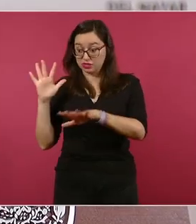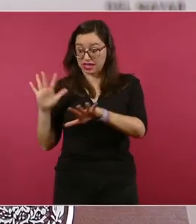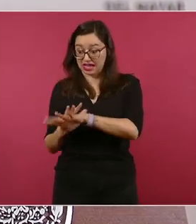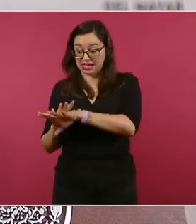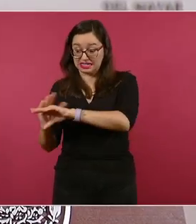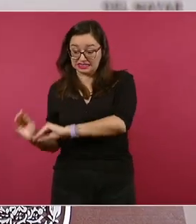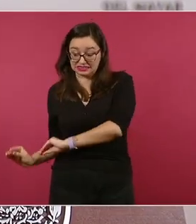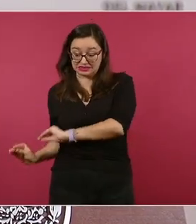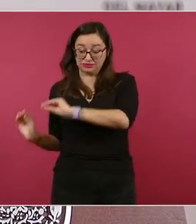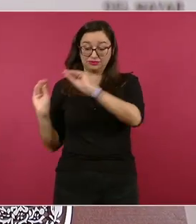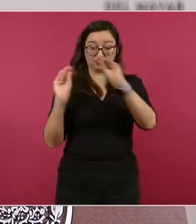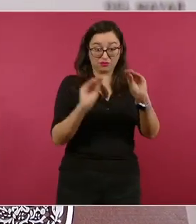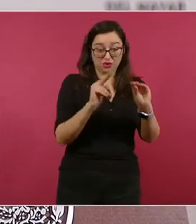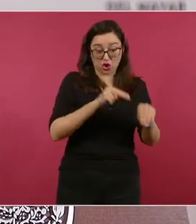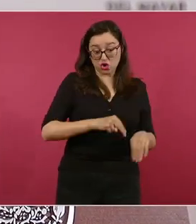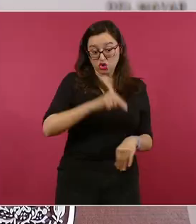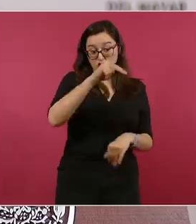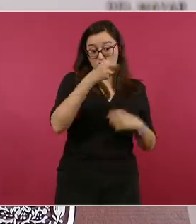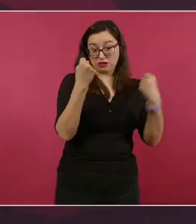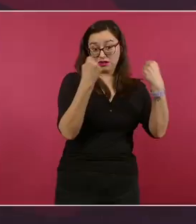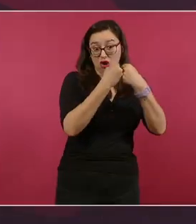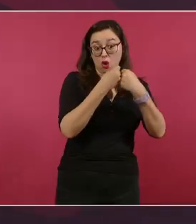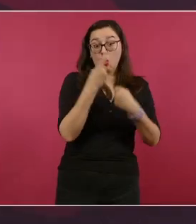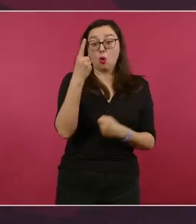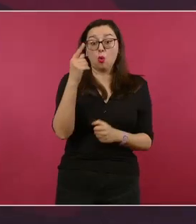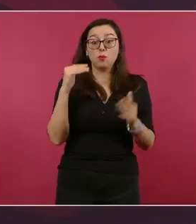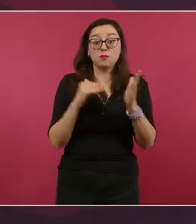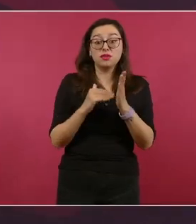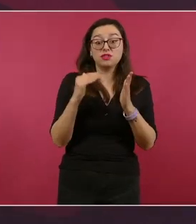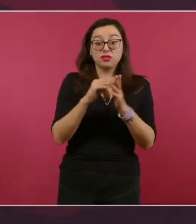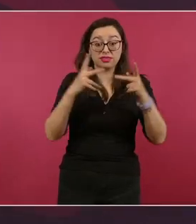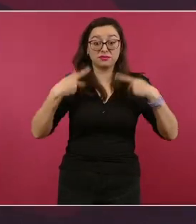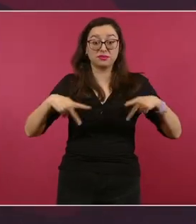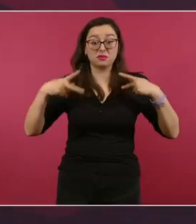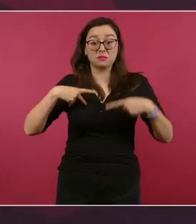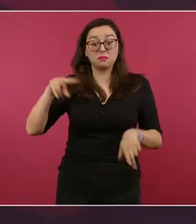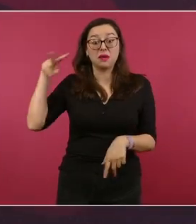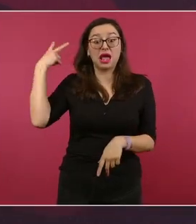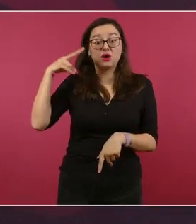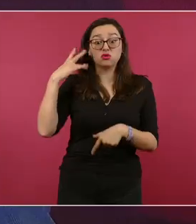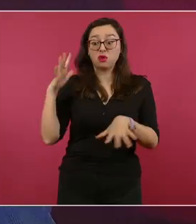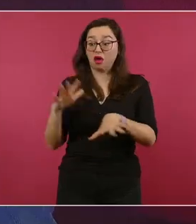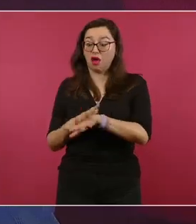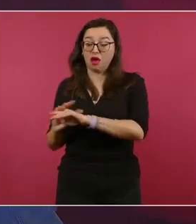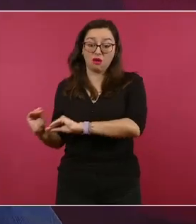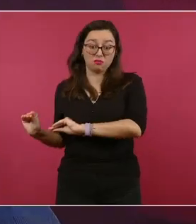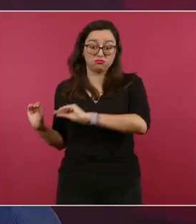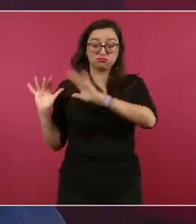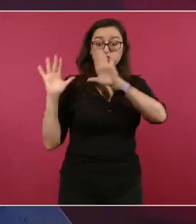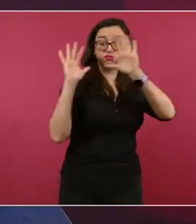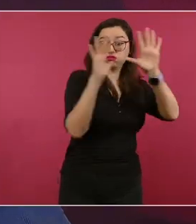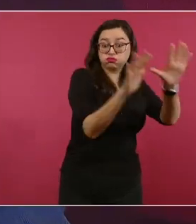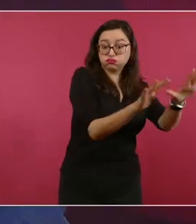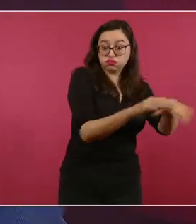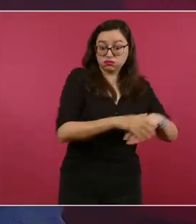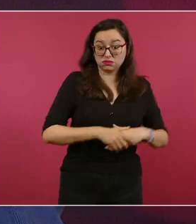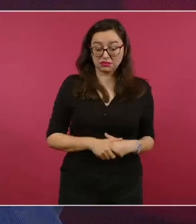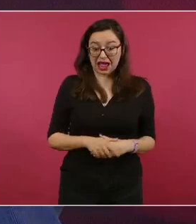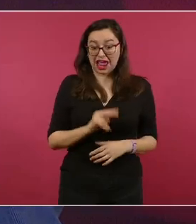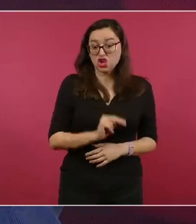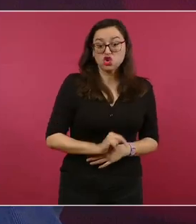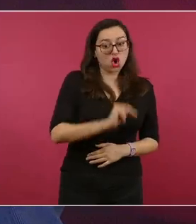a ciudades fronterizas y a Estados Unidos más de 1 millón de veracruzanos en todo el periodo neoliberal.